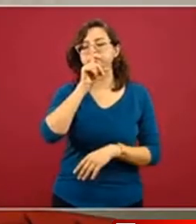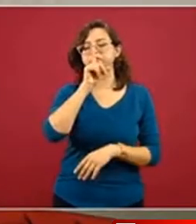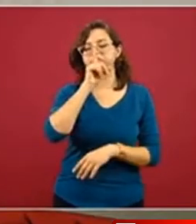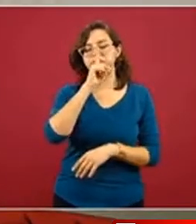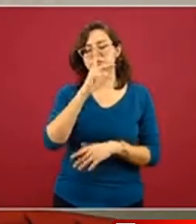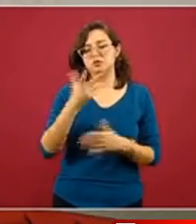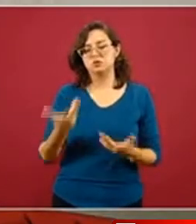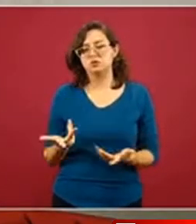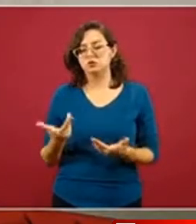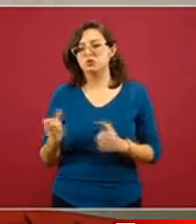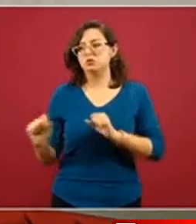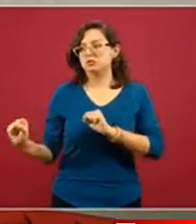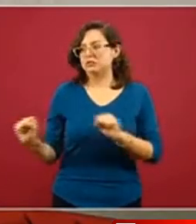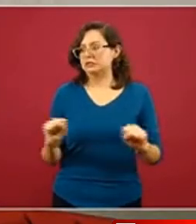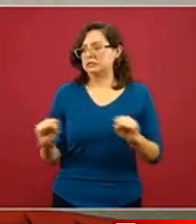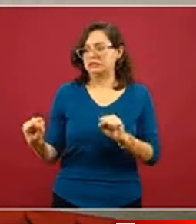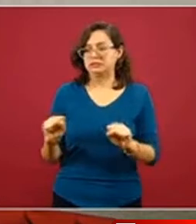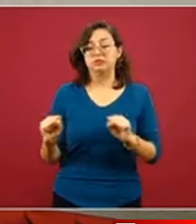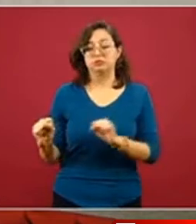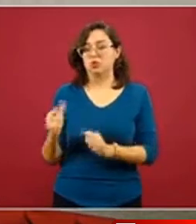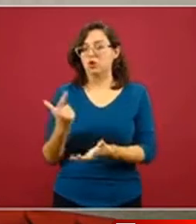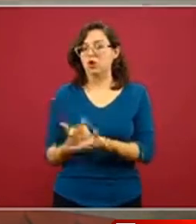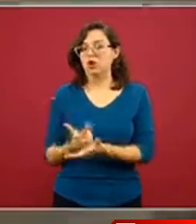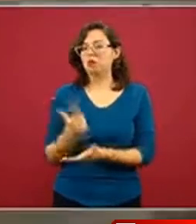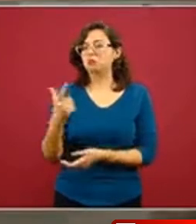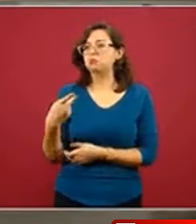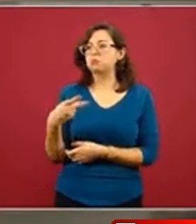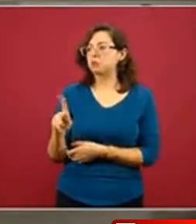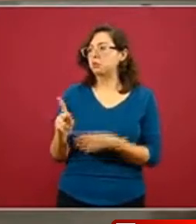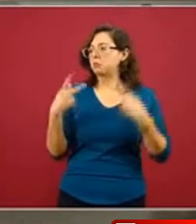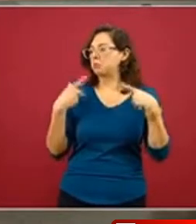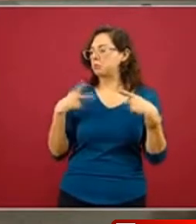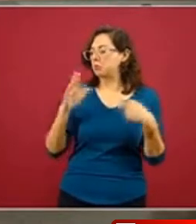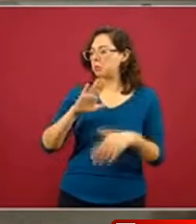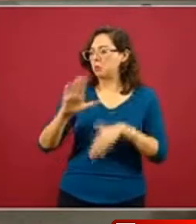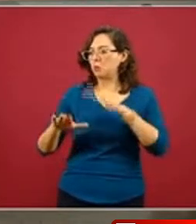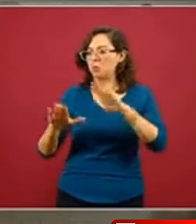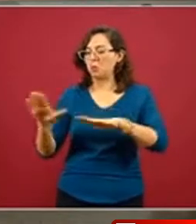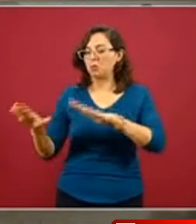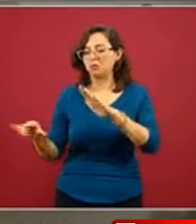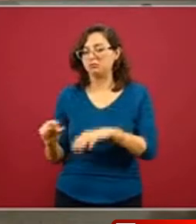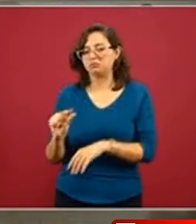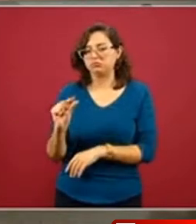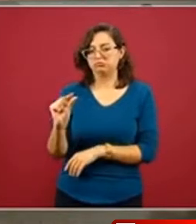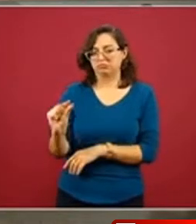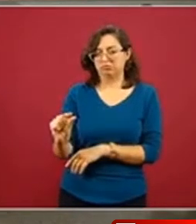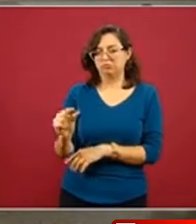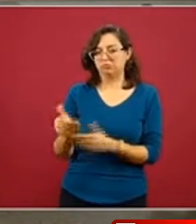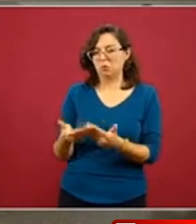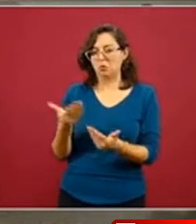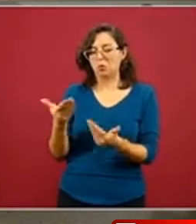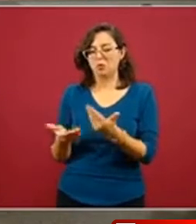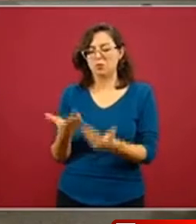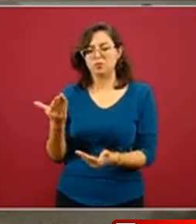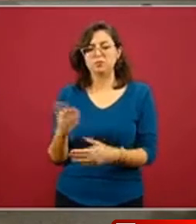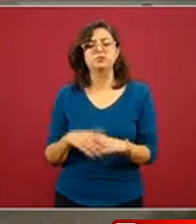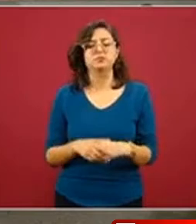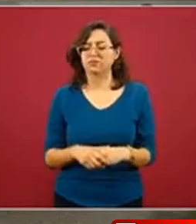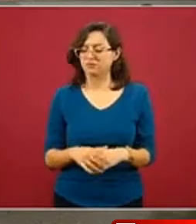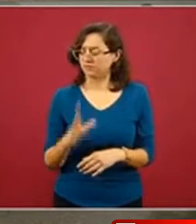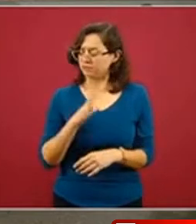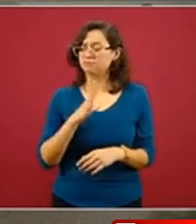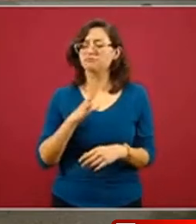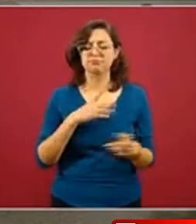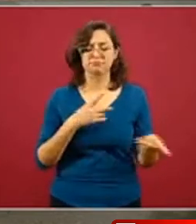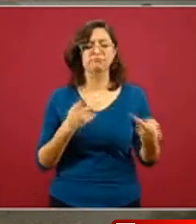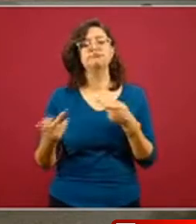adecuado para lo que se puede esperar de un sismo de esta magnitud. Y entonces sí estamos preparados, tenemos